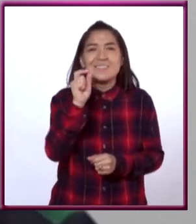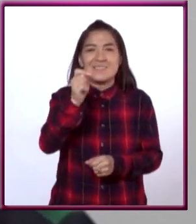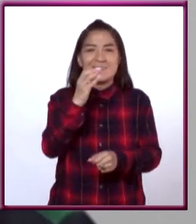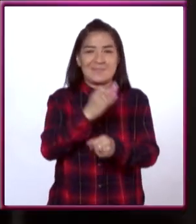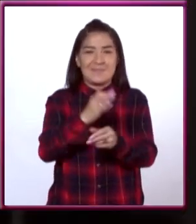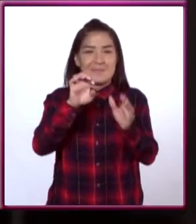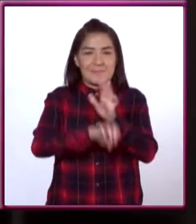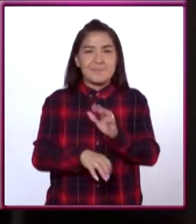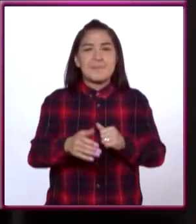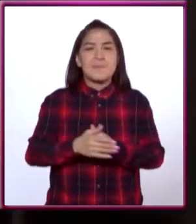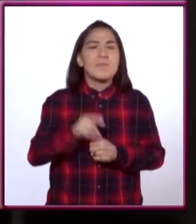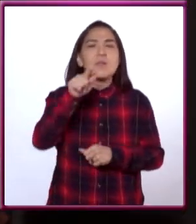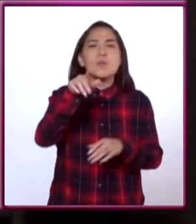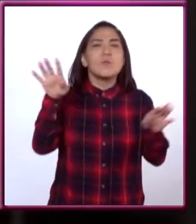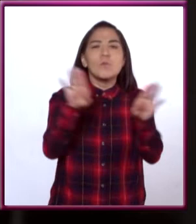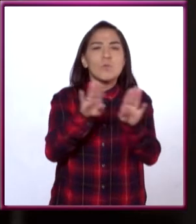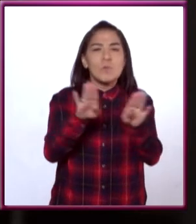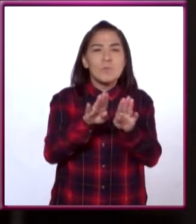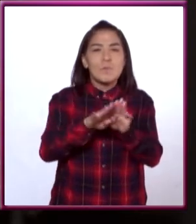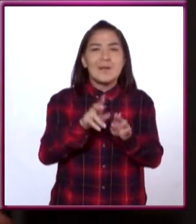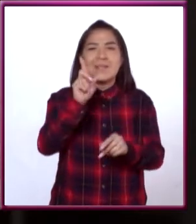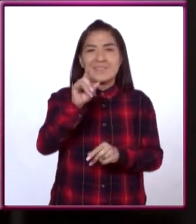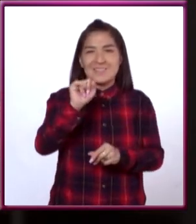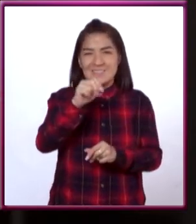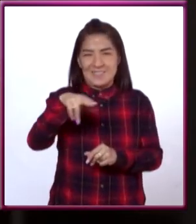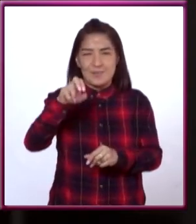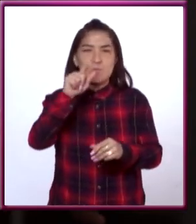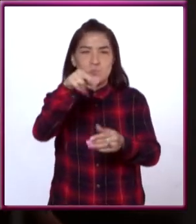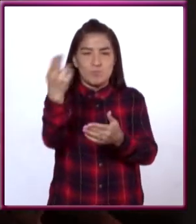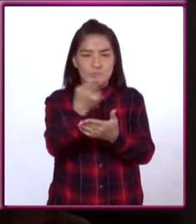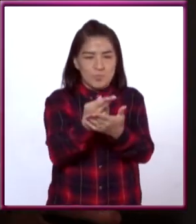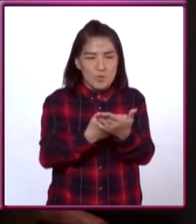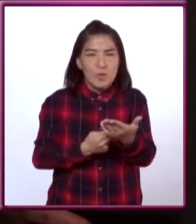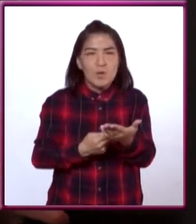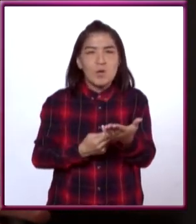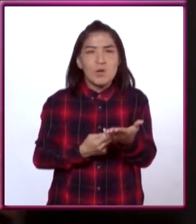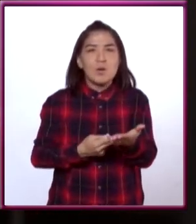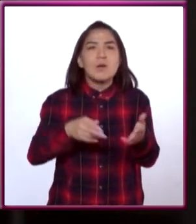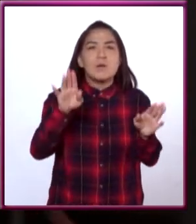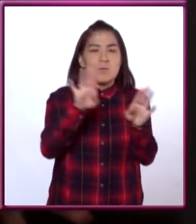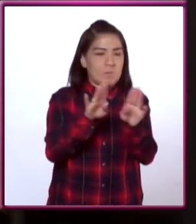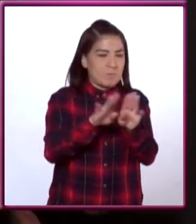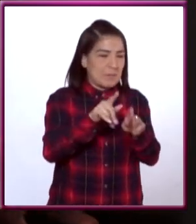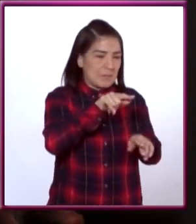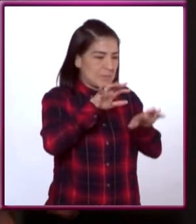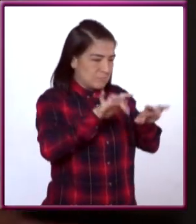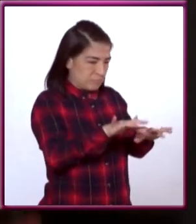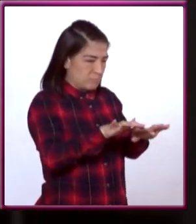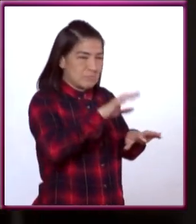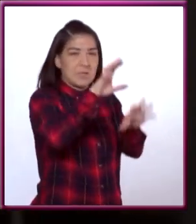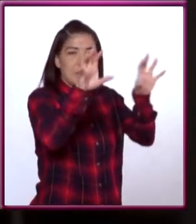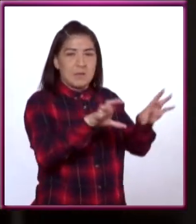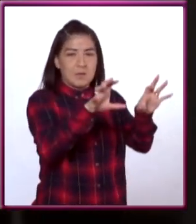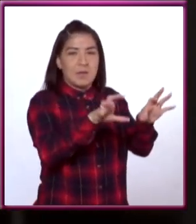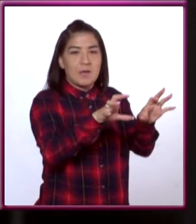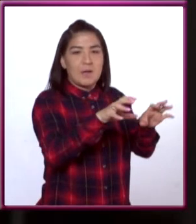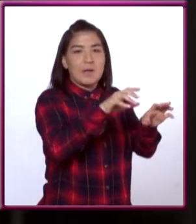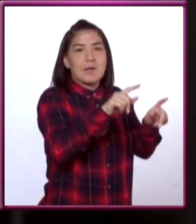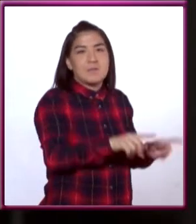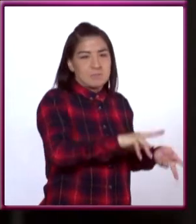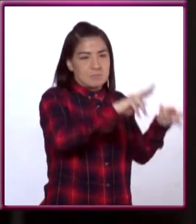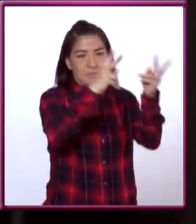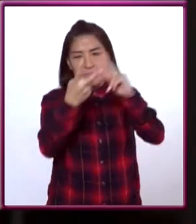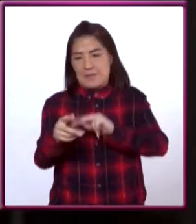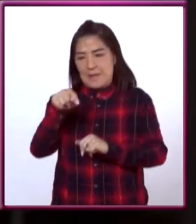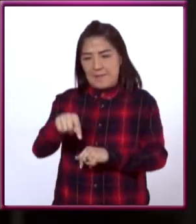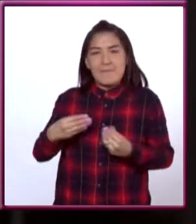la que hablamos. ¿Cómo llevas el diseño, que se lleva primero desde lo digital, desde la computadora, a la